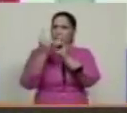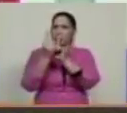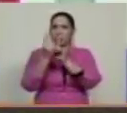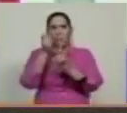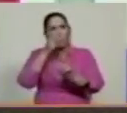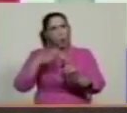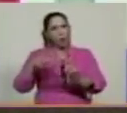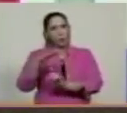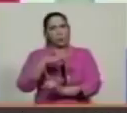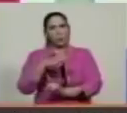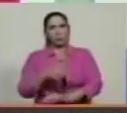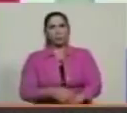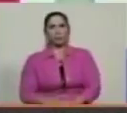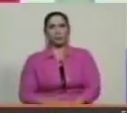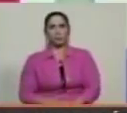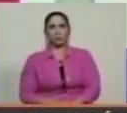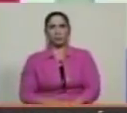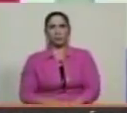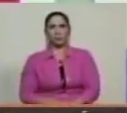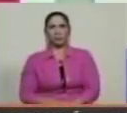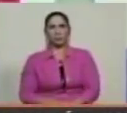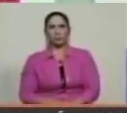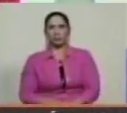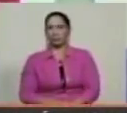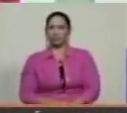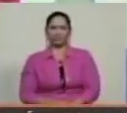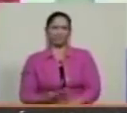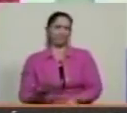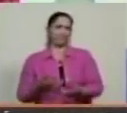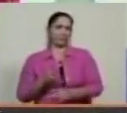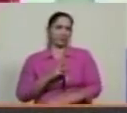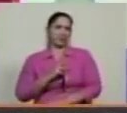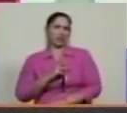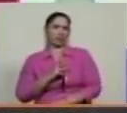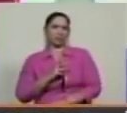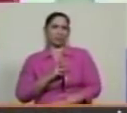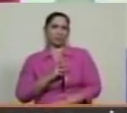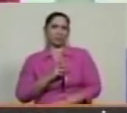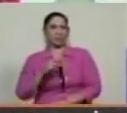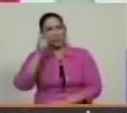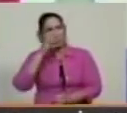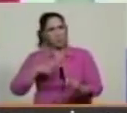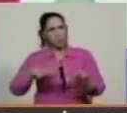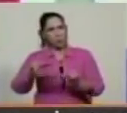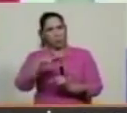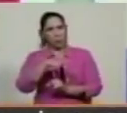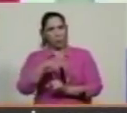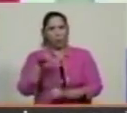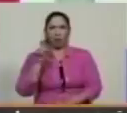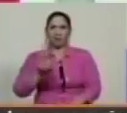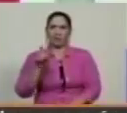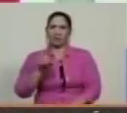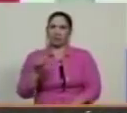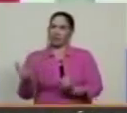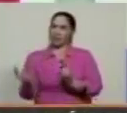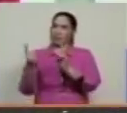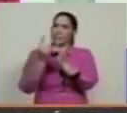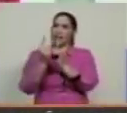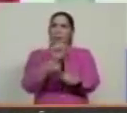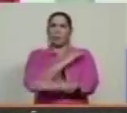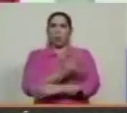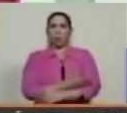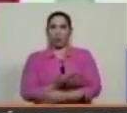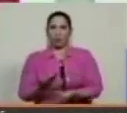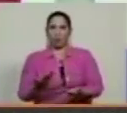descentralización. Eso es absolutamente errado. El pueblo no necesita que le acerquen el poder, el pueblo necesita